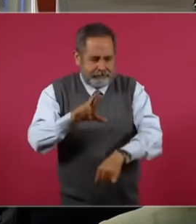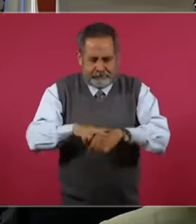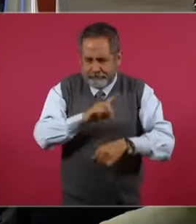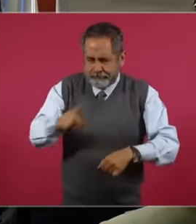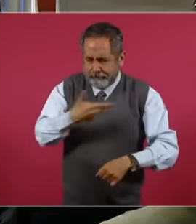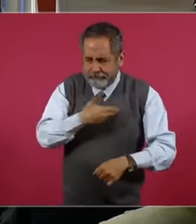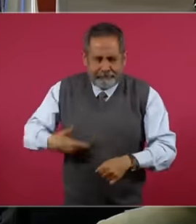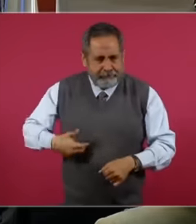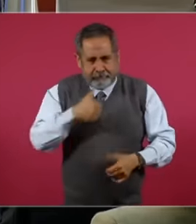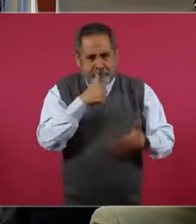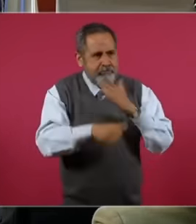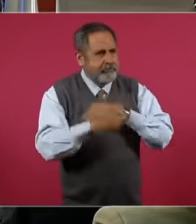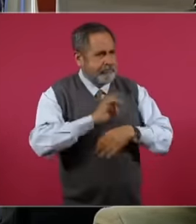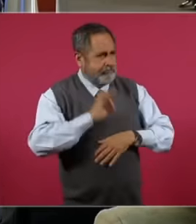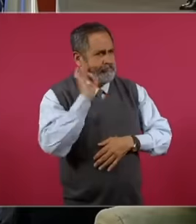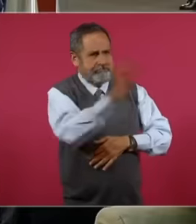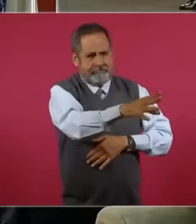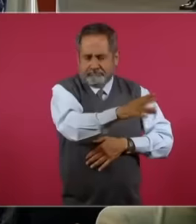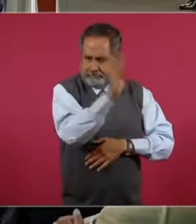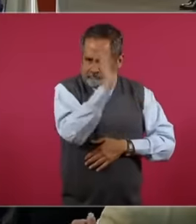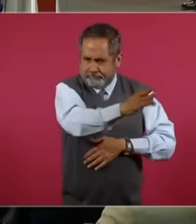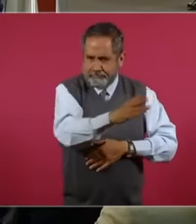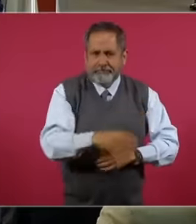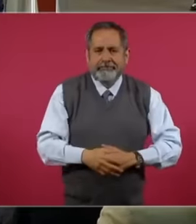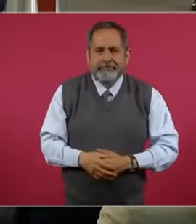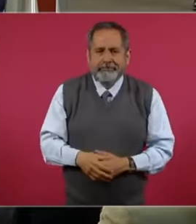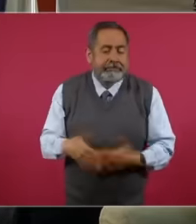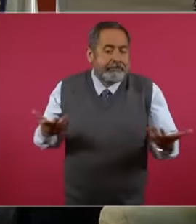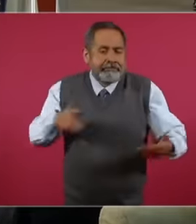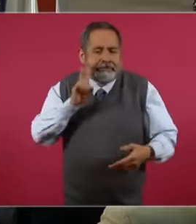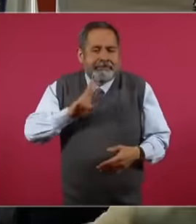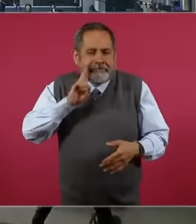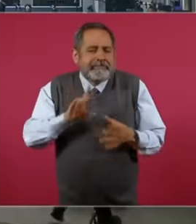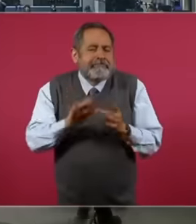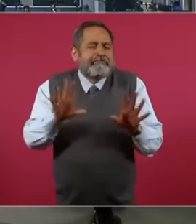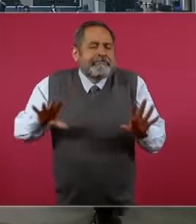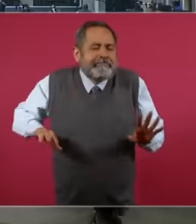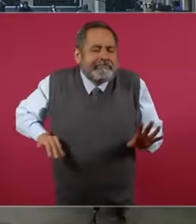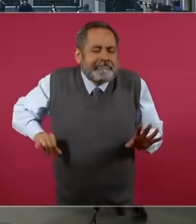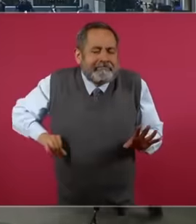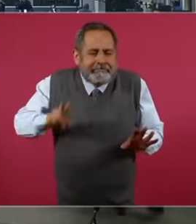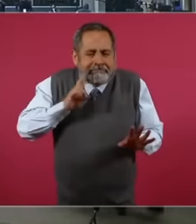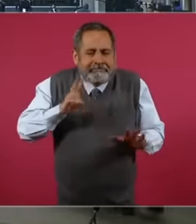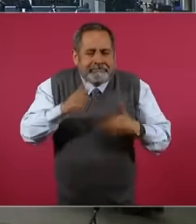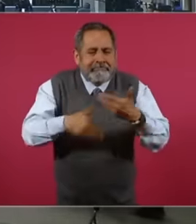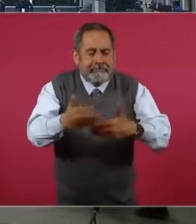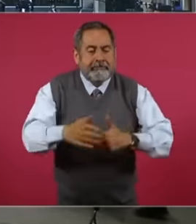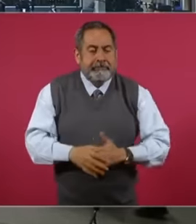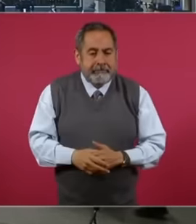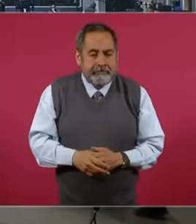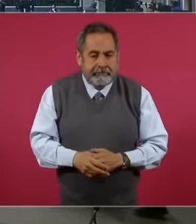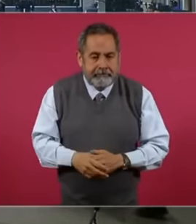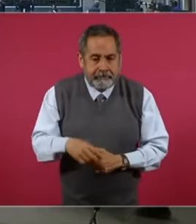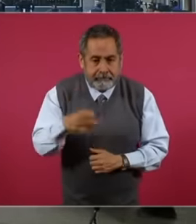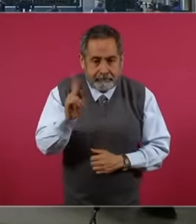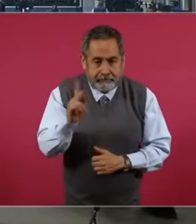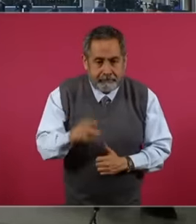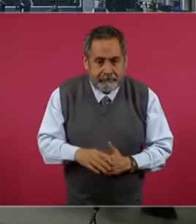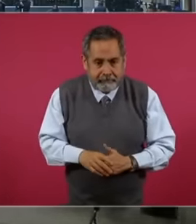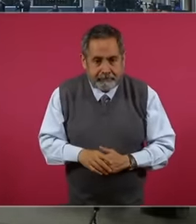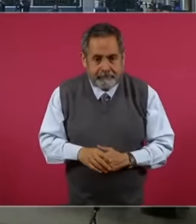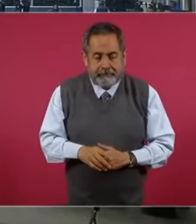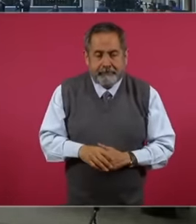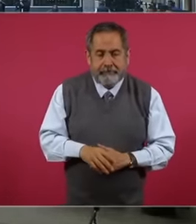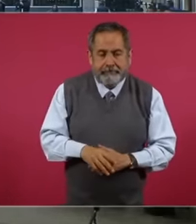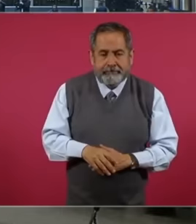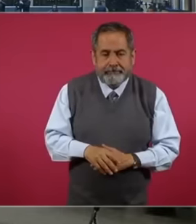Presidencia. Qué interesante, ¿verdad? Vamos a ver qué pasa. Pero